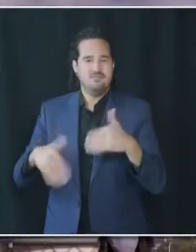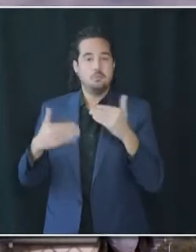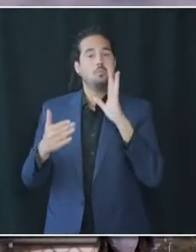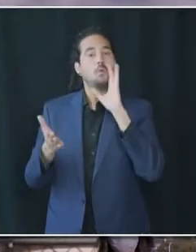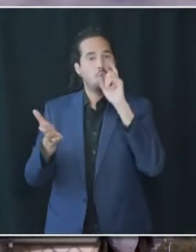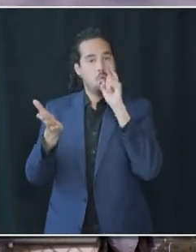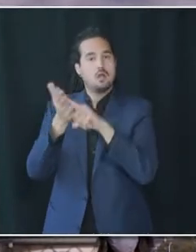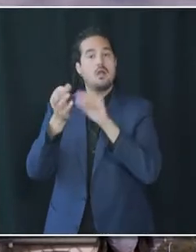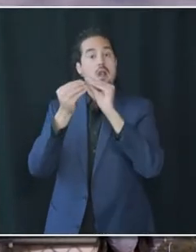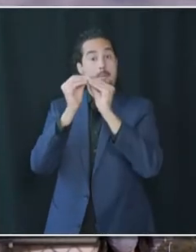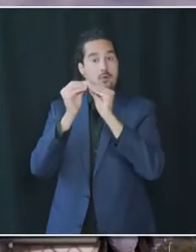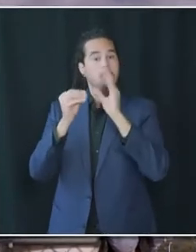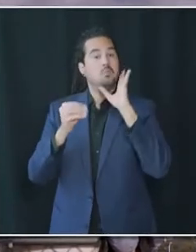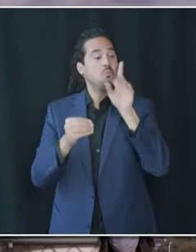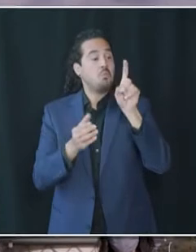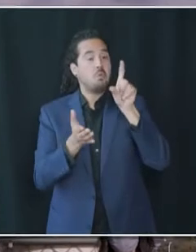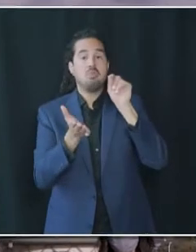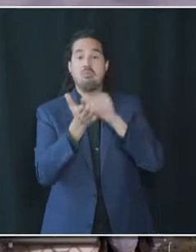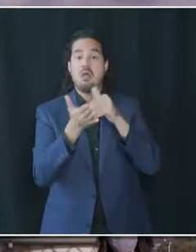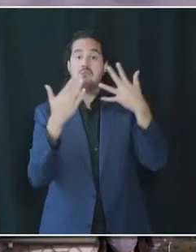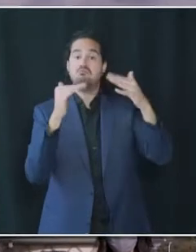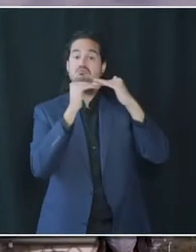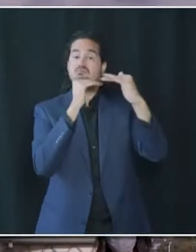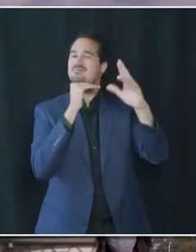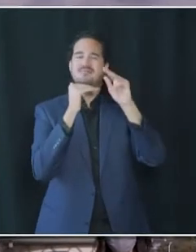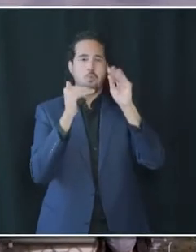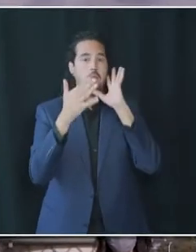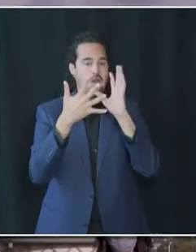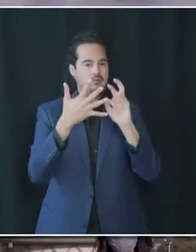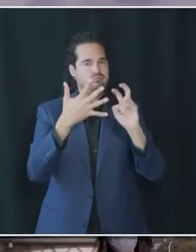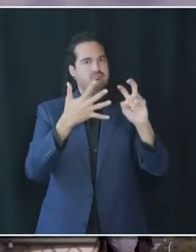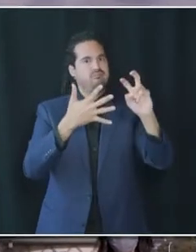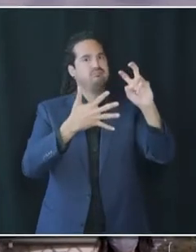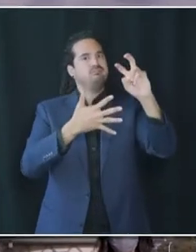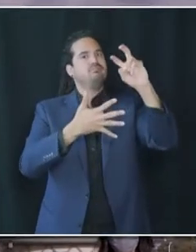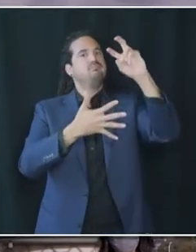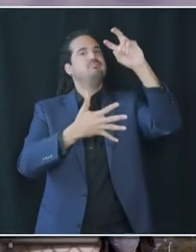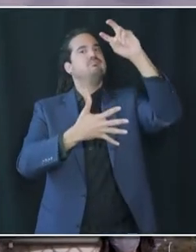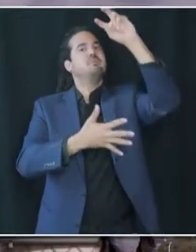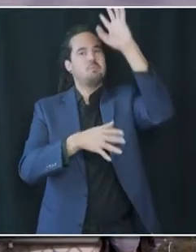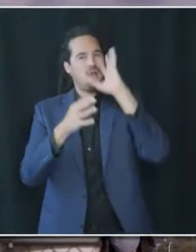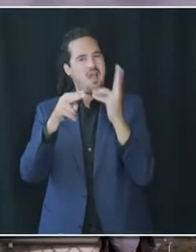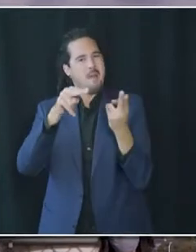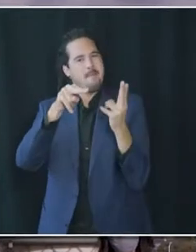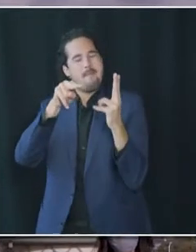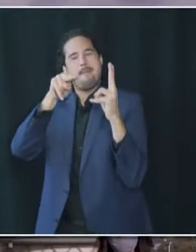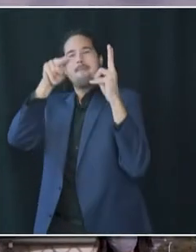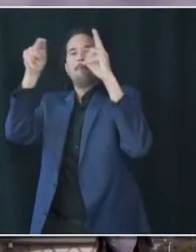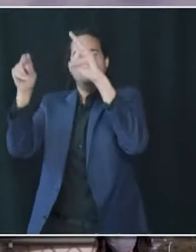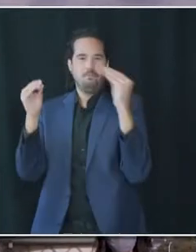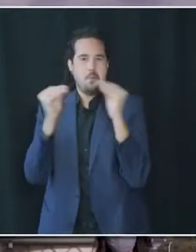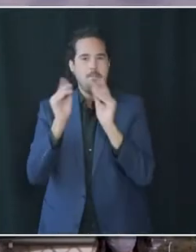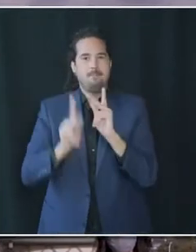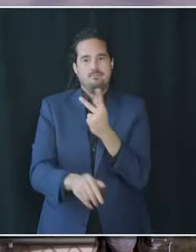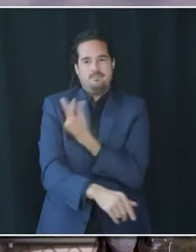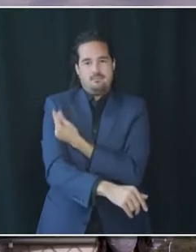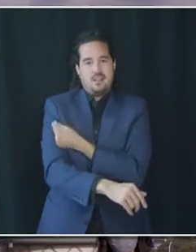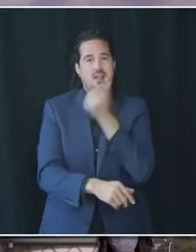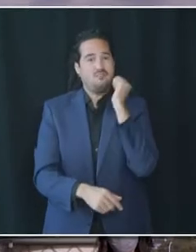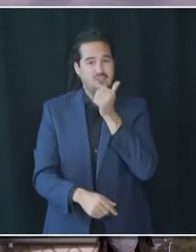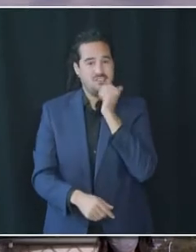cifras de vacunaciones a aumentar y estamos conscientes de que es necesario obtener más apoyo y